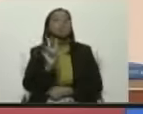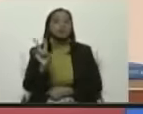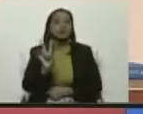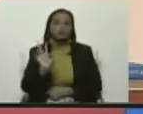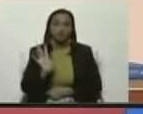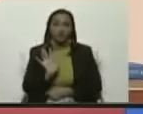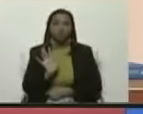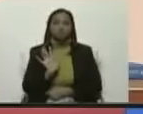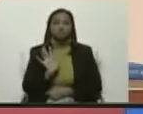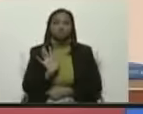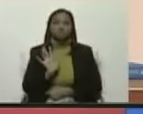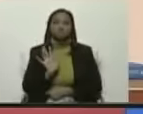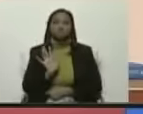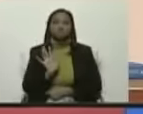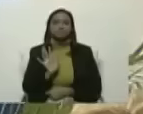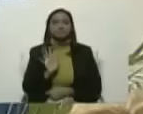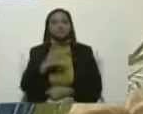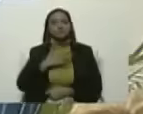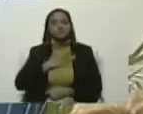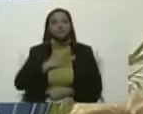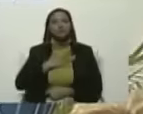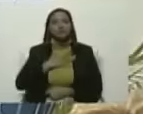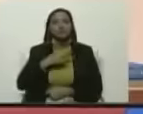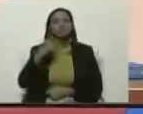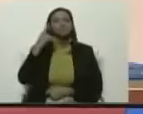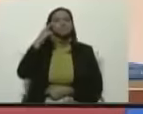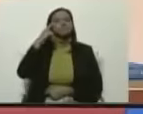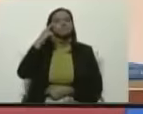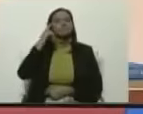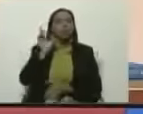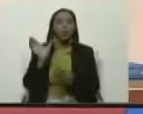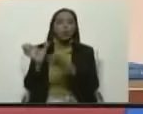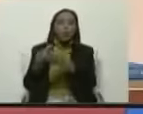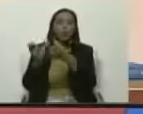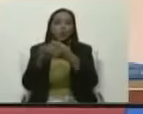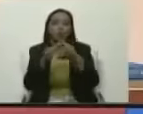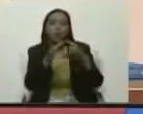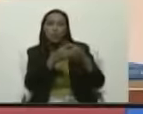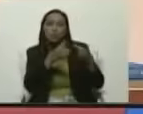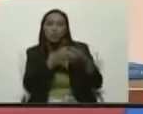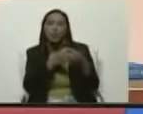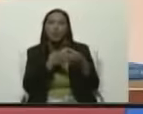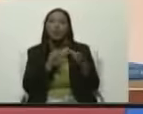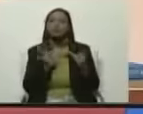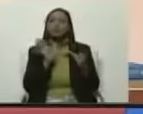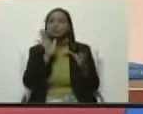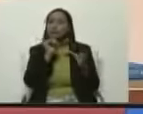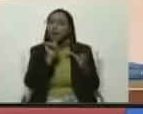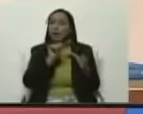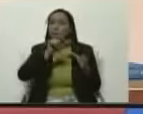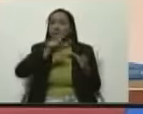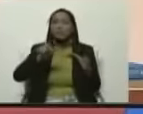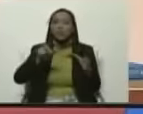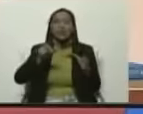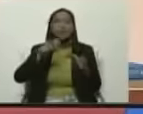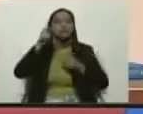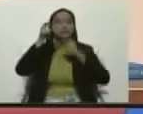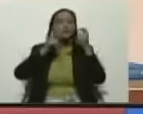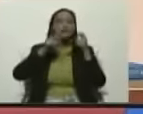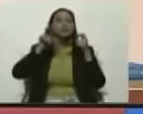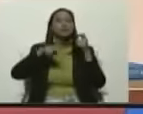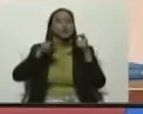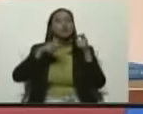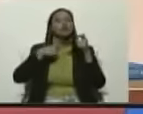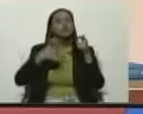eso está despertando, Héctor, en sectores que no son y no han sido chavistas, una gran